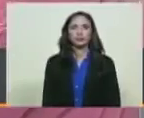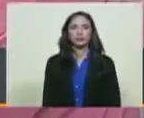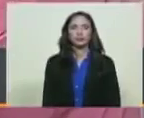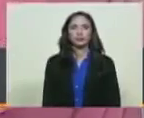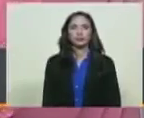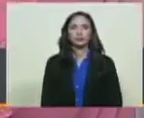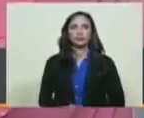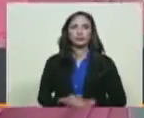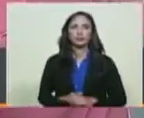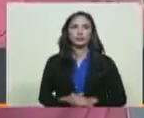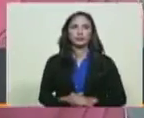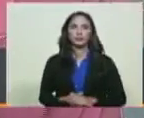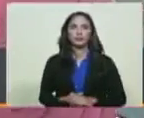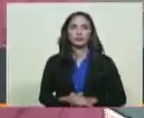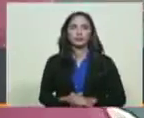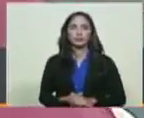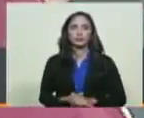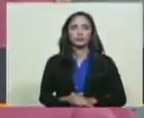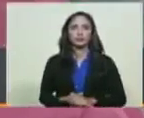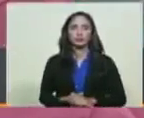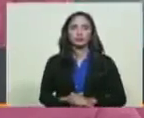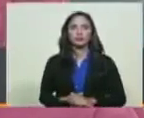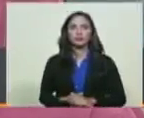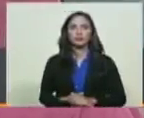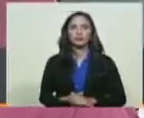cuándo sí